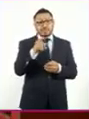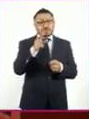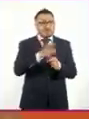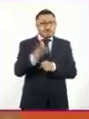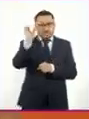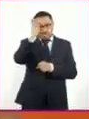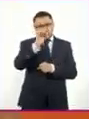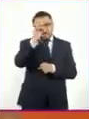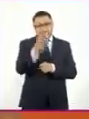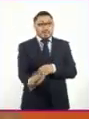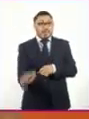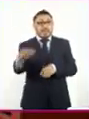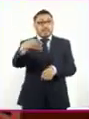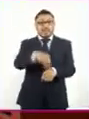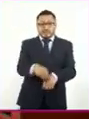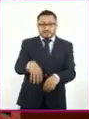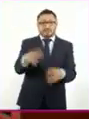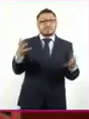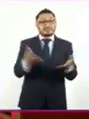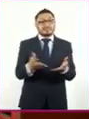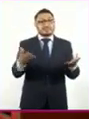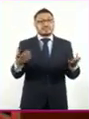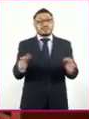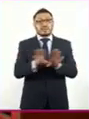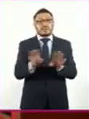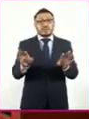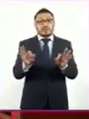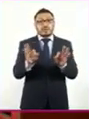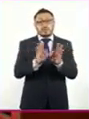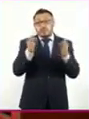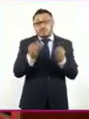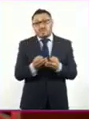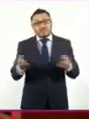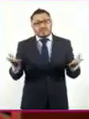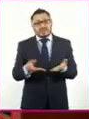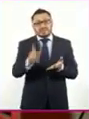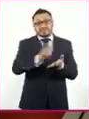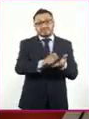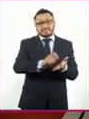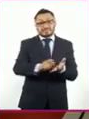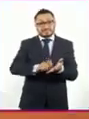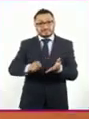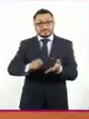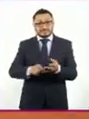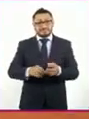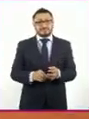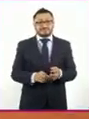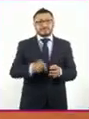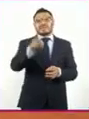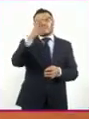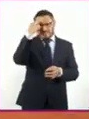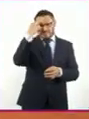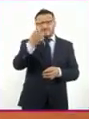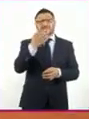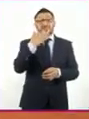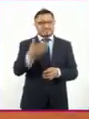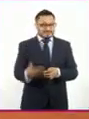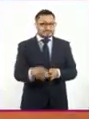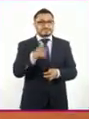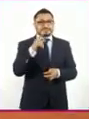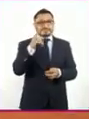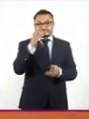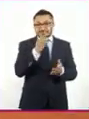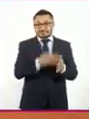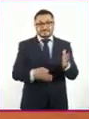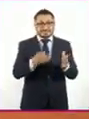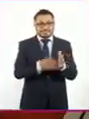si adicionalmente generamos unos formatos para llevar nuestros registros? Tienes razón. Solamente